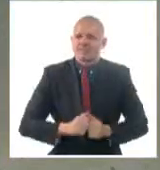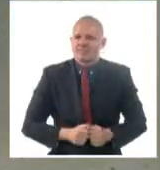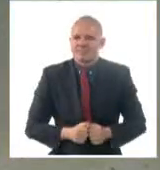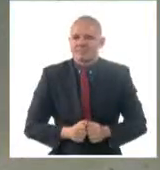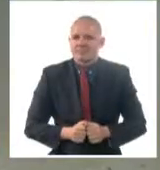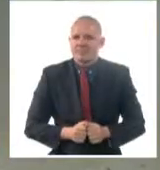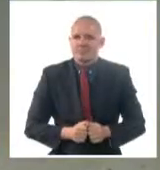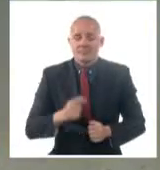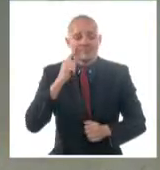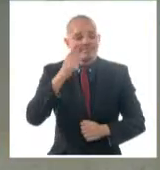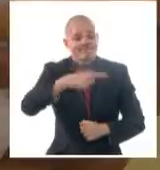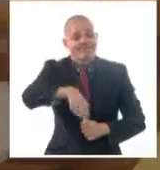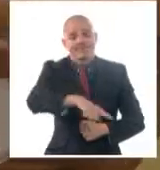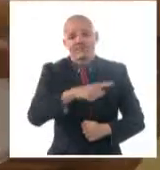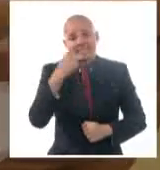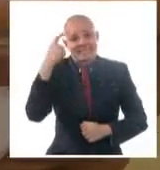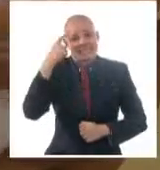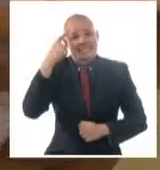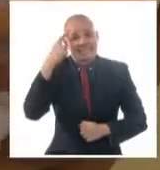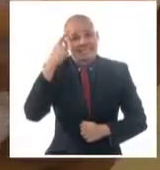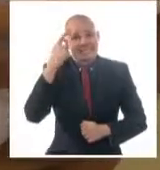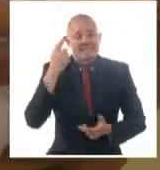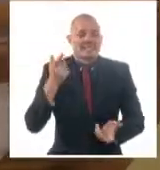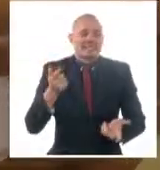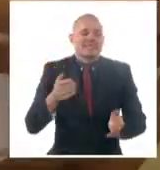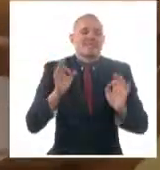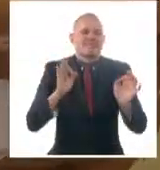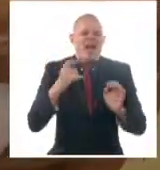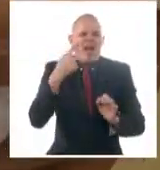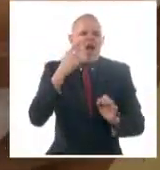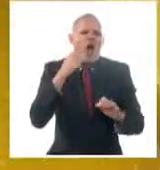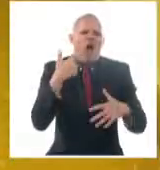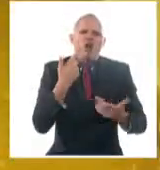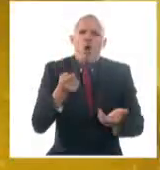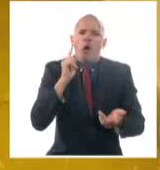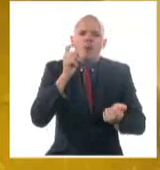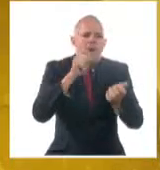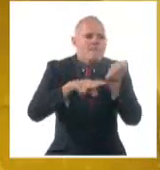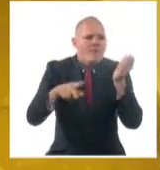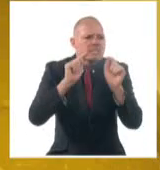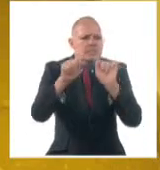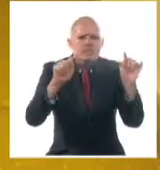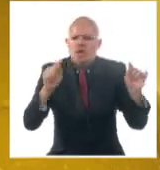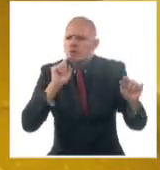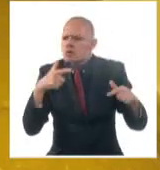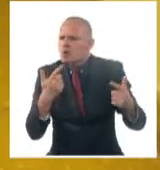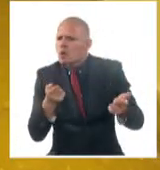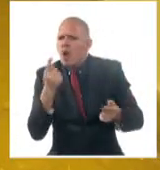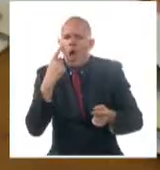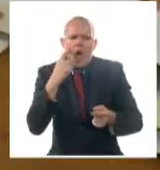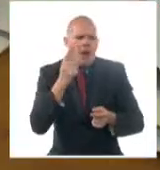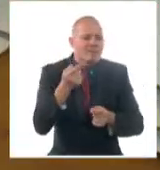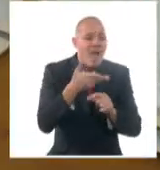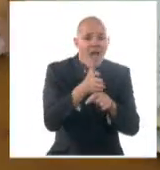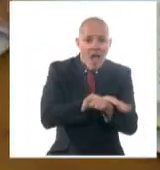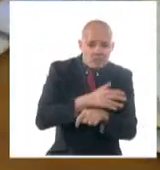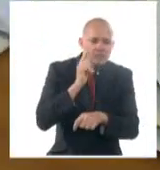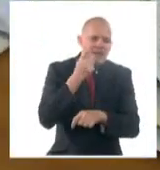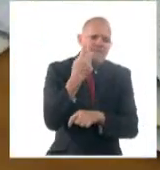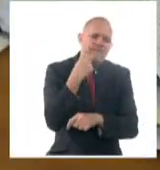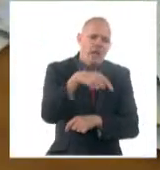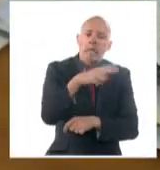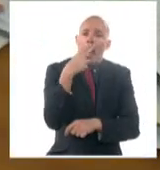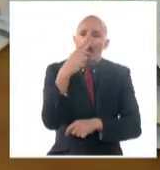dinámica demográfica de Cuba demanda también una mirada territorial para prevenir embarazos y la fecundidad en la adolescencia en espacios donde